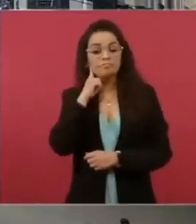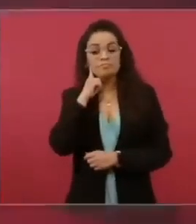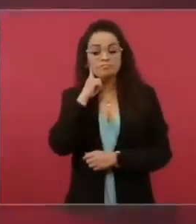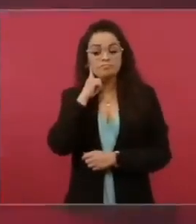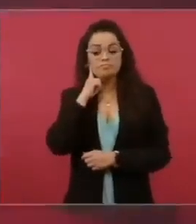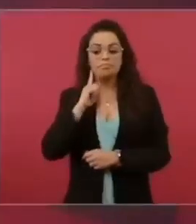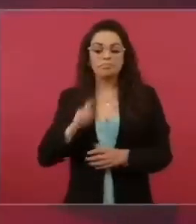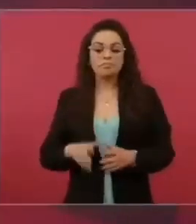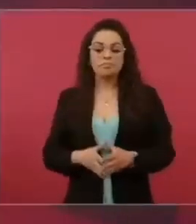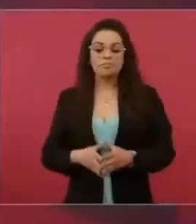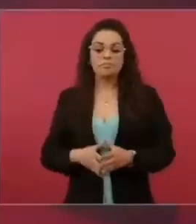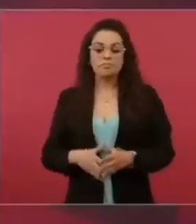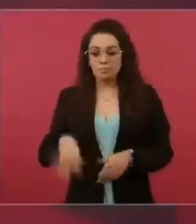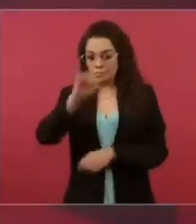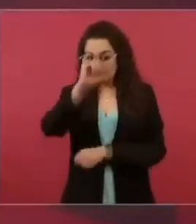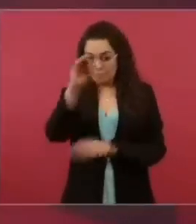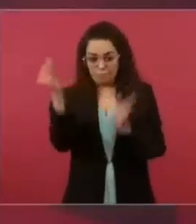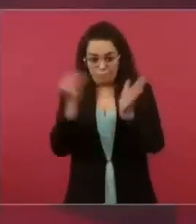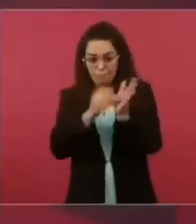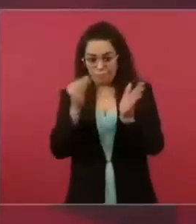Están todavía está Dan ahí.